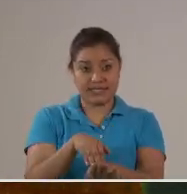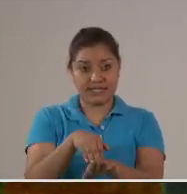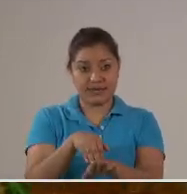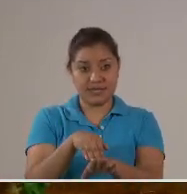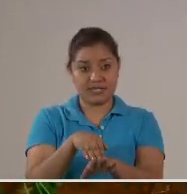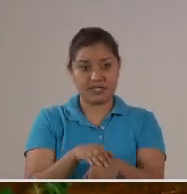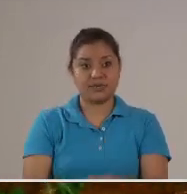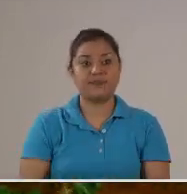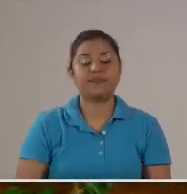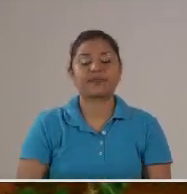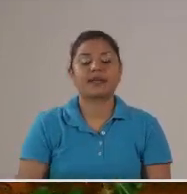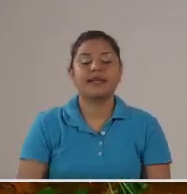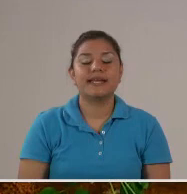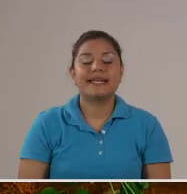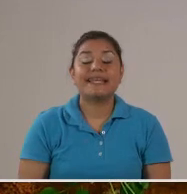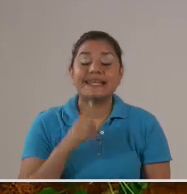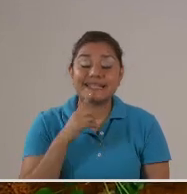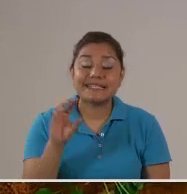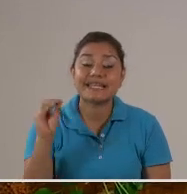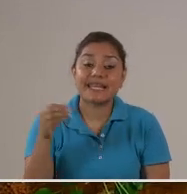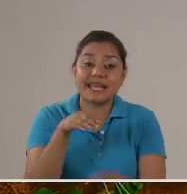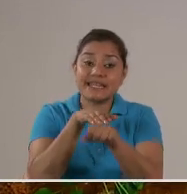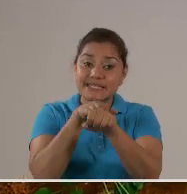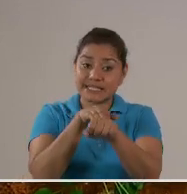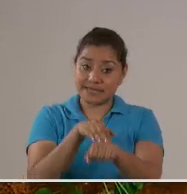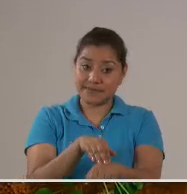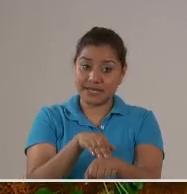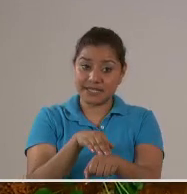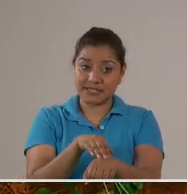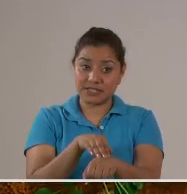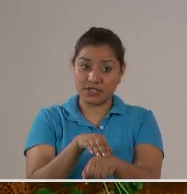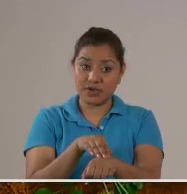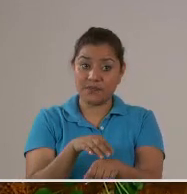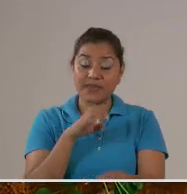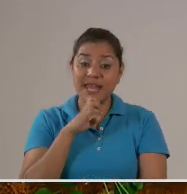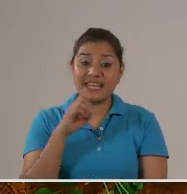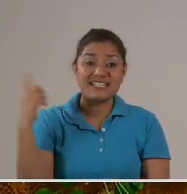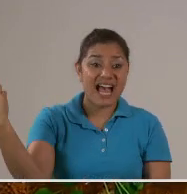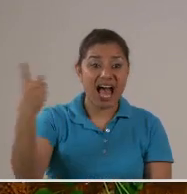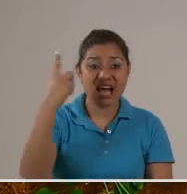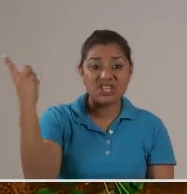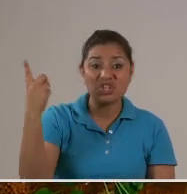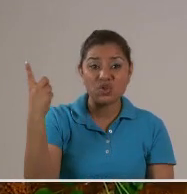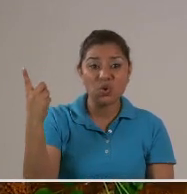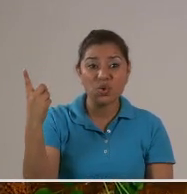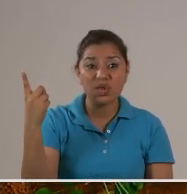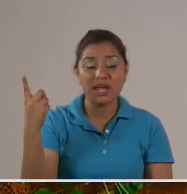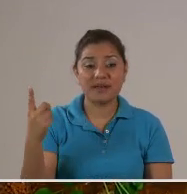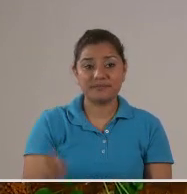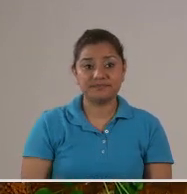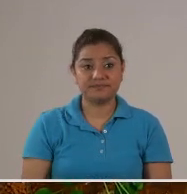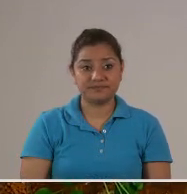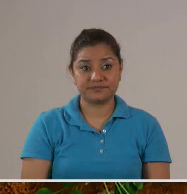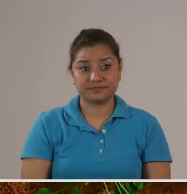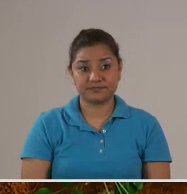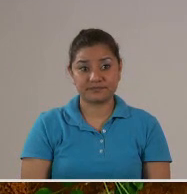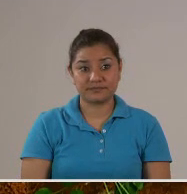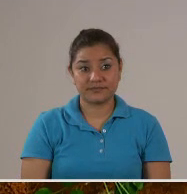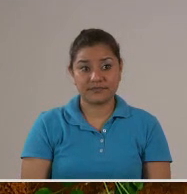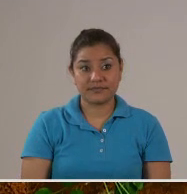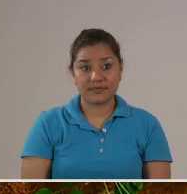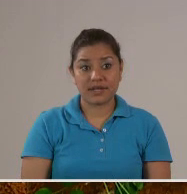discriminación se considera discriminación a toda distinción